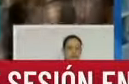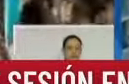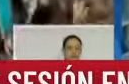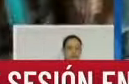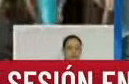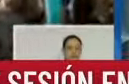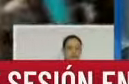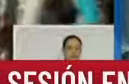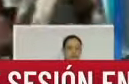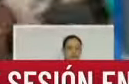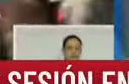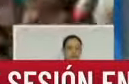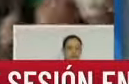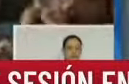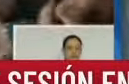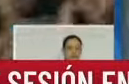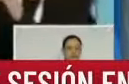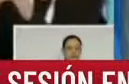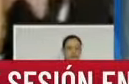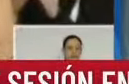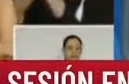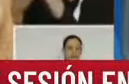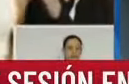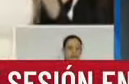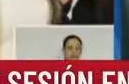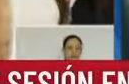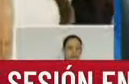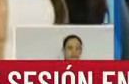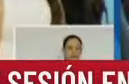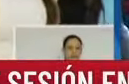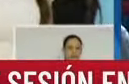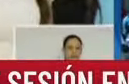que lo de Cristina siempre fue un proyecto familiar, no un